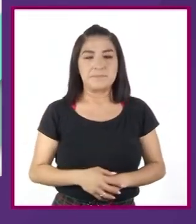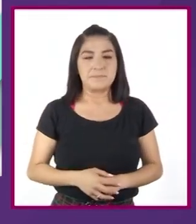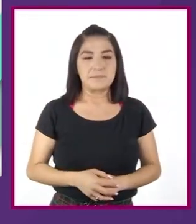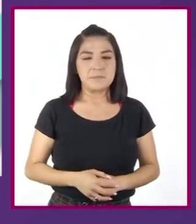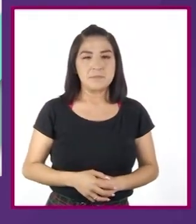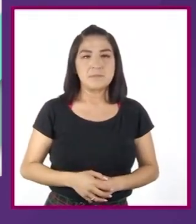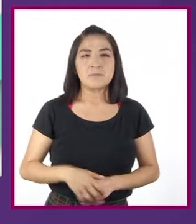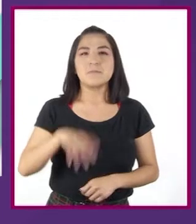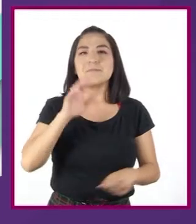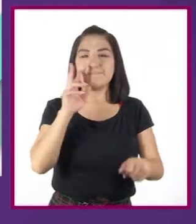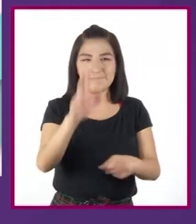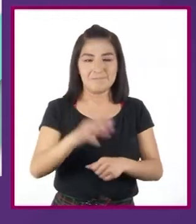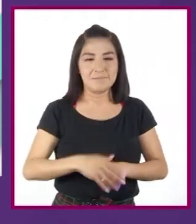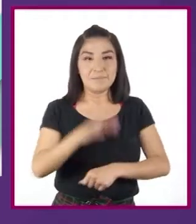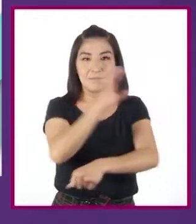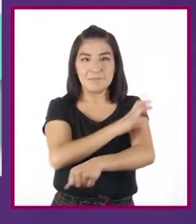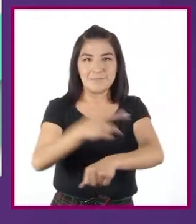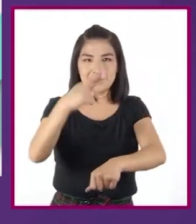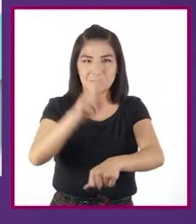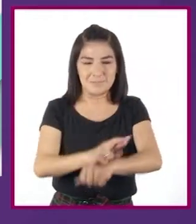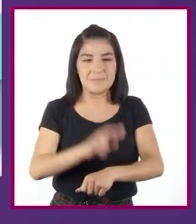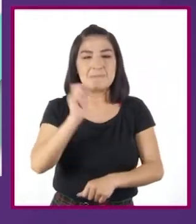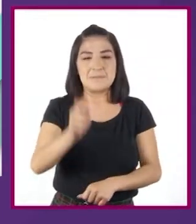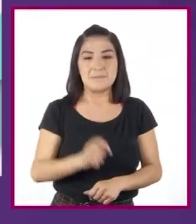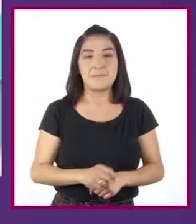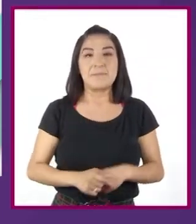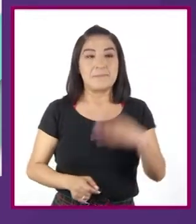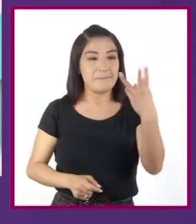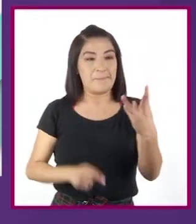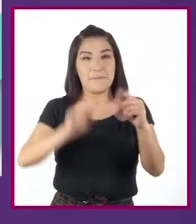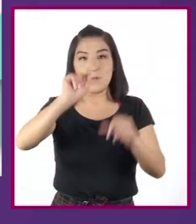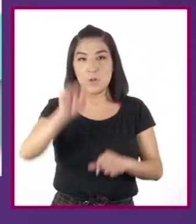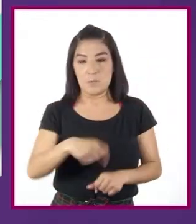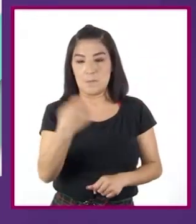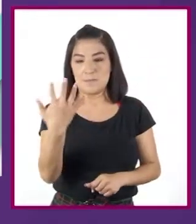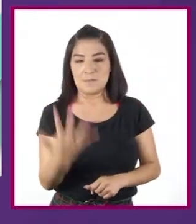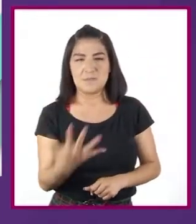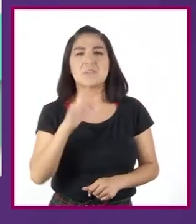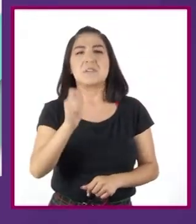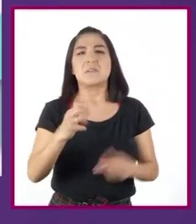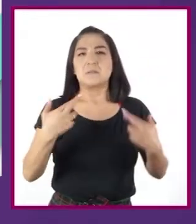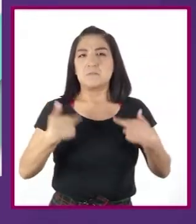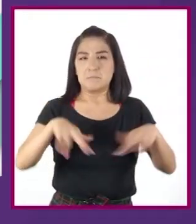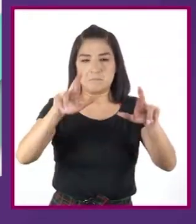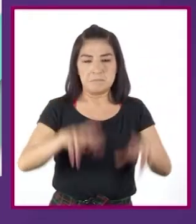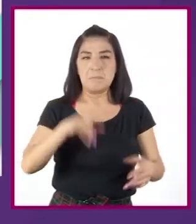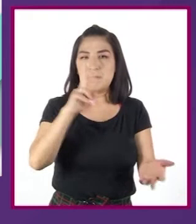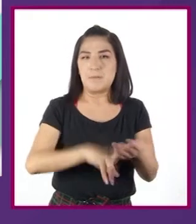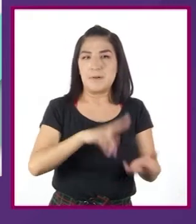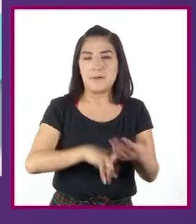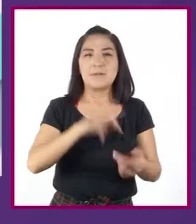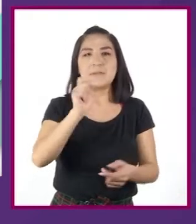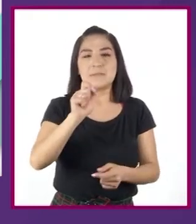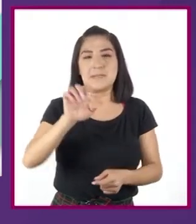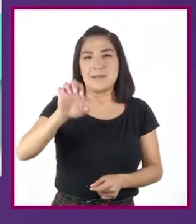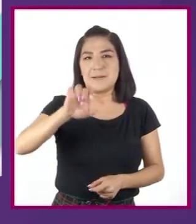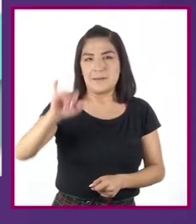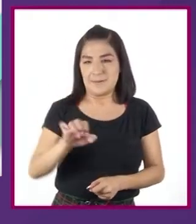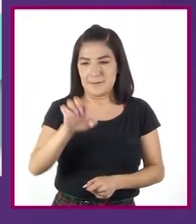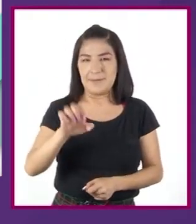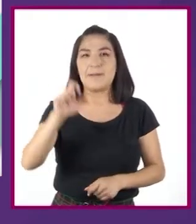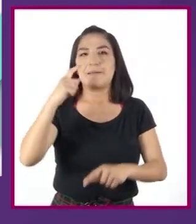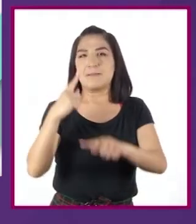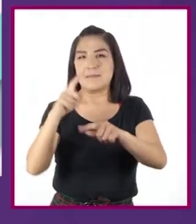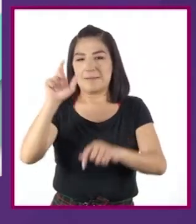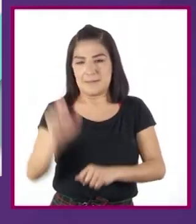la coordenada 3,5, el primer valor representa la distancia en el eje X y el